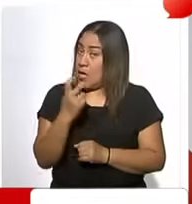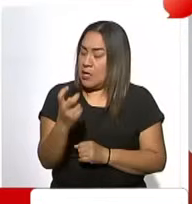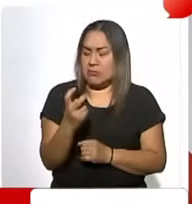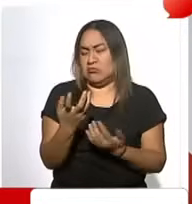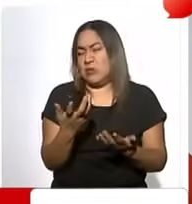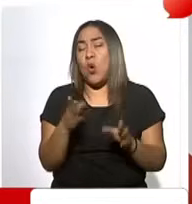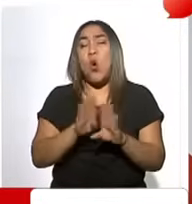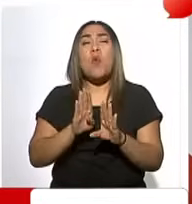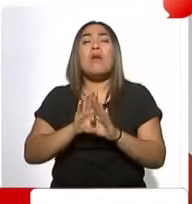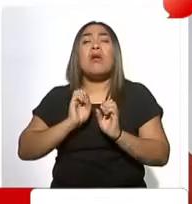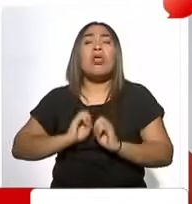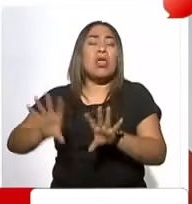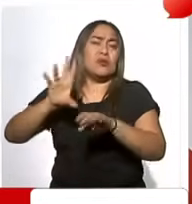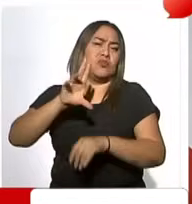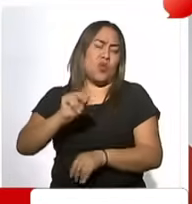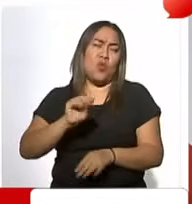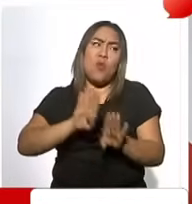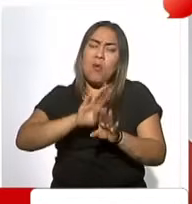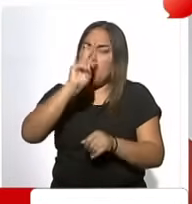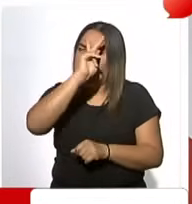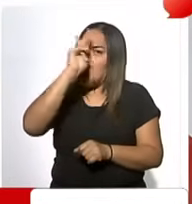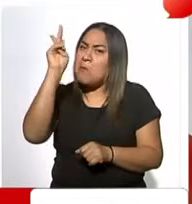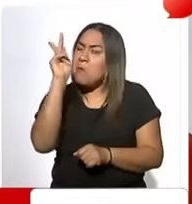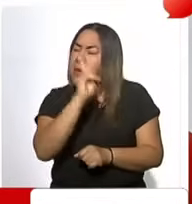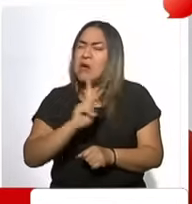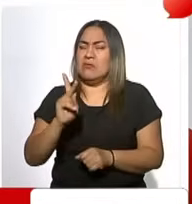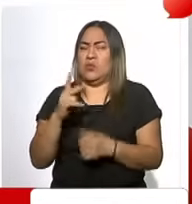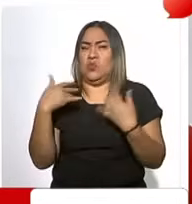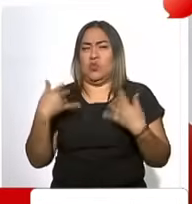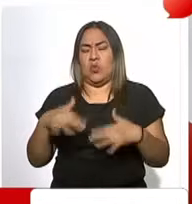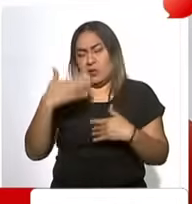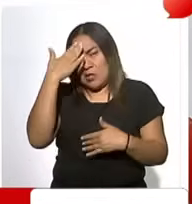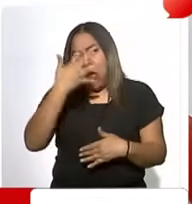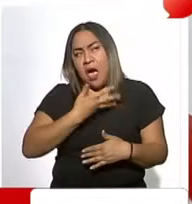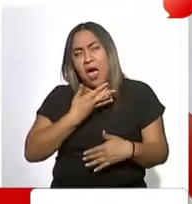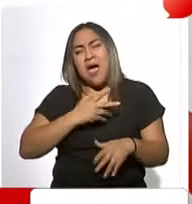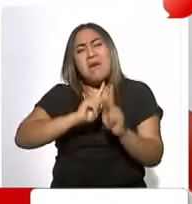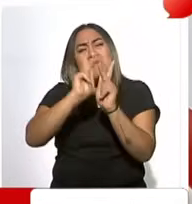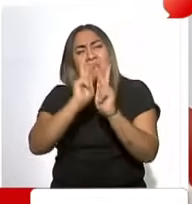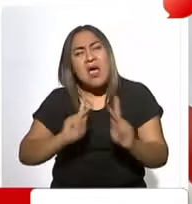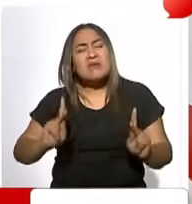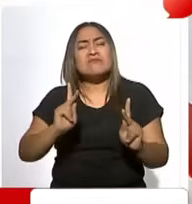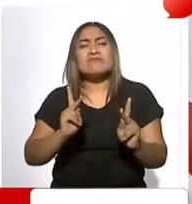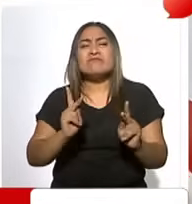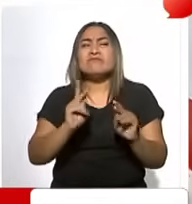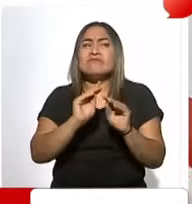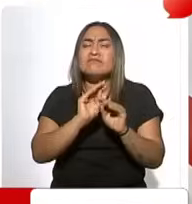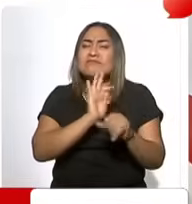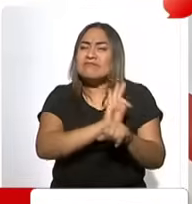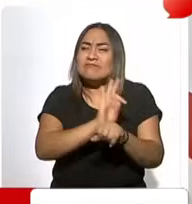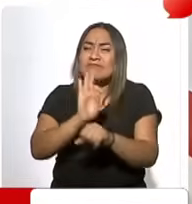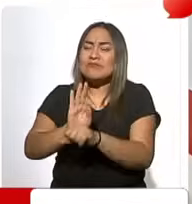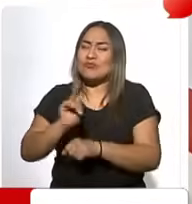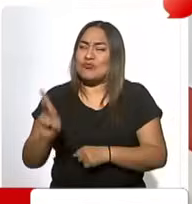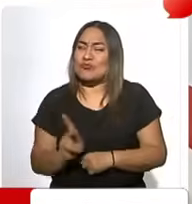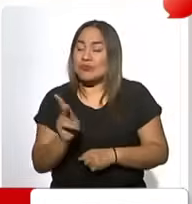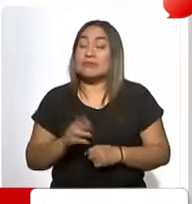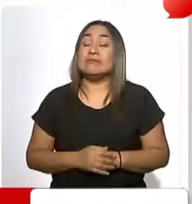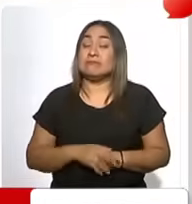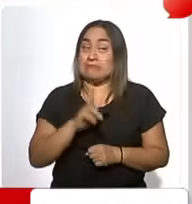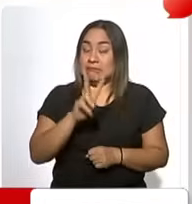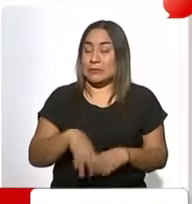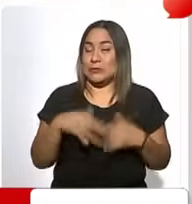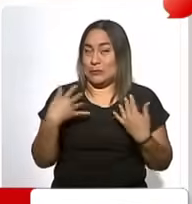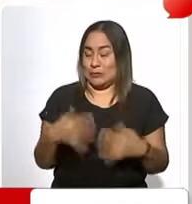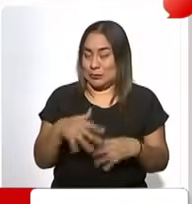dejar un precedente porque sería nefasto para la historia de vida armónica de los pueblos fuerte lo que nos comentas Gabriel